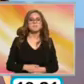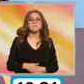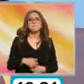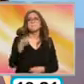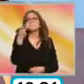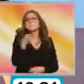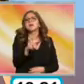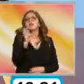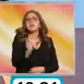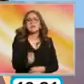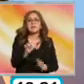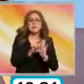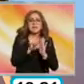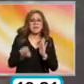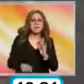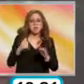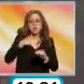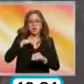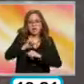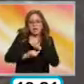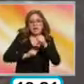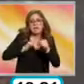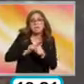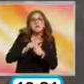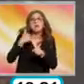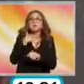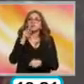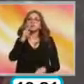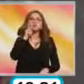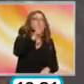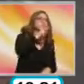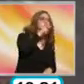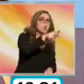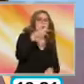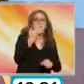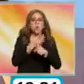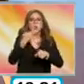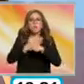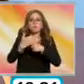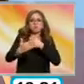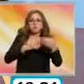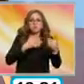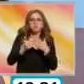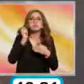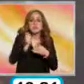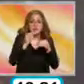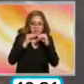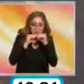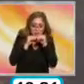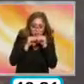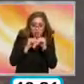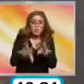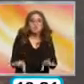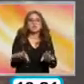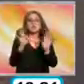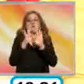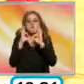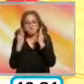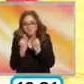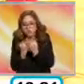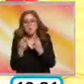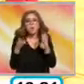somos unos animales tan visuales y estamos ahora en esta era en la que la mayoría de la información que compartimos o que